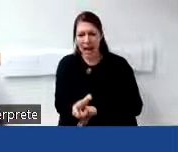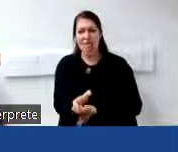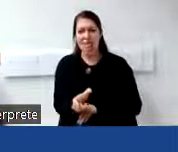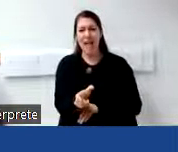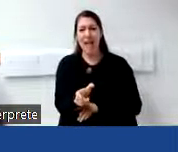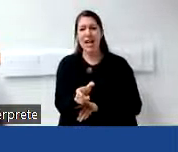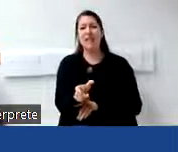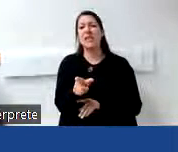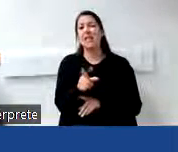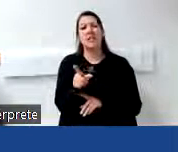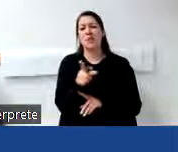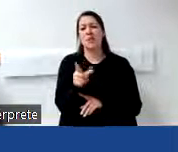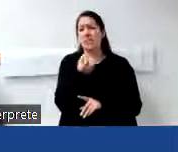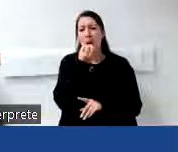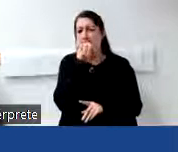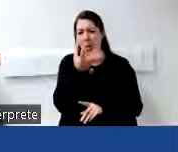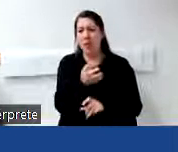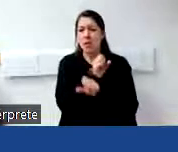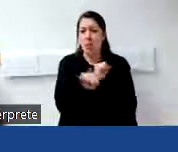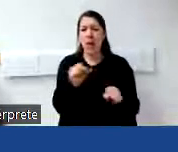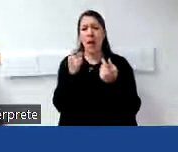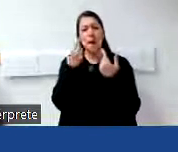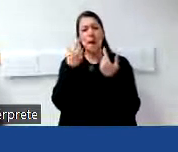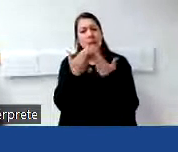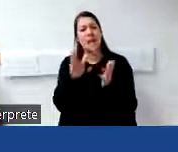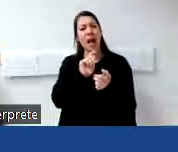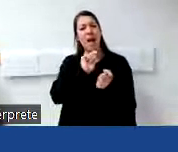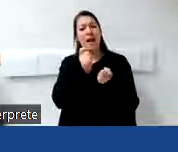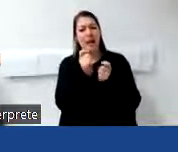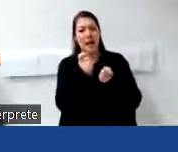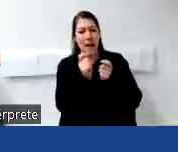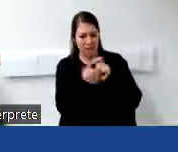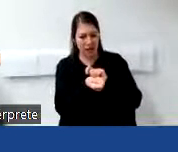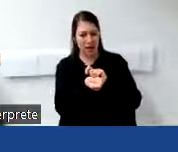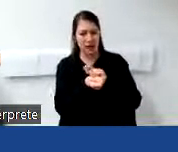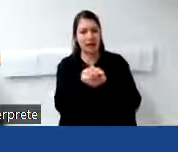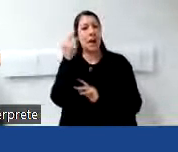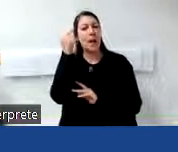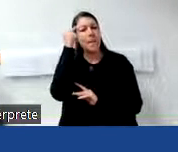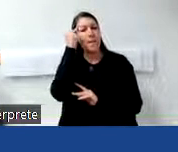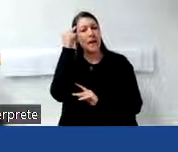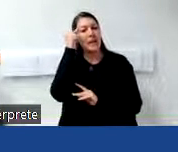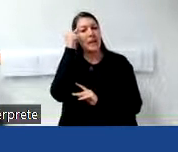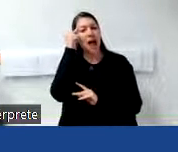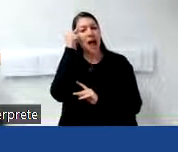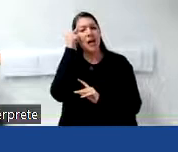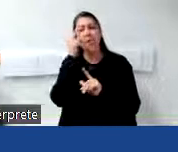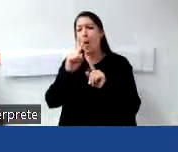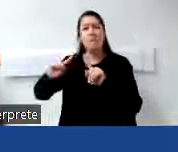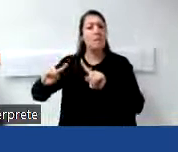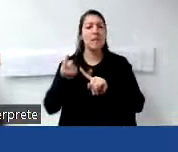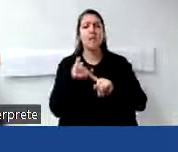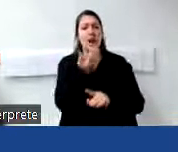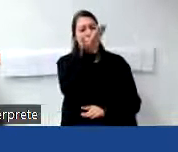poder cambiarlos, poder comenzar a pensar un poco más en lo que es la persona. Entonces acá